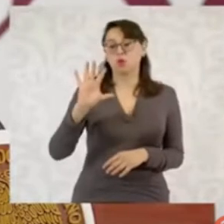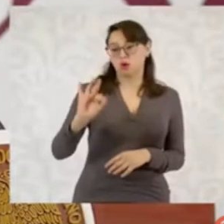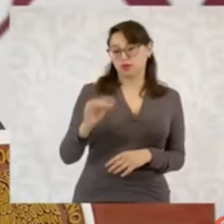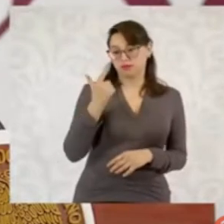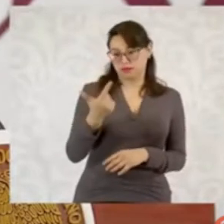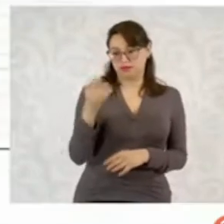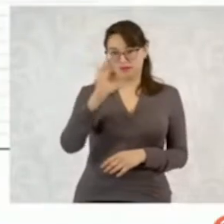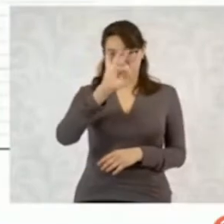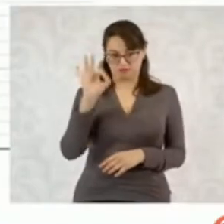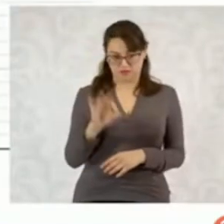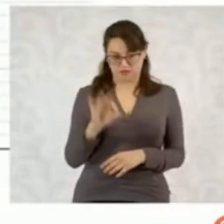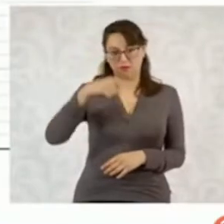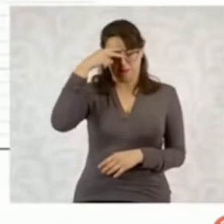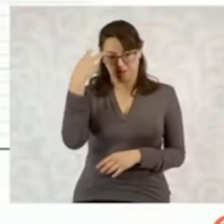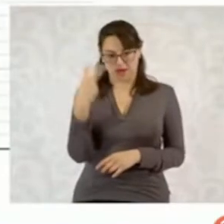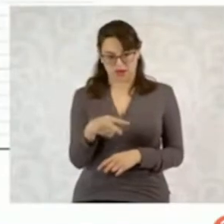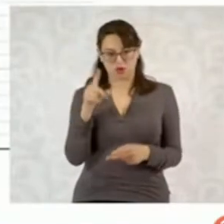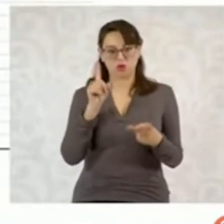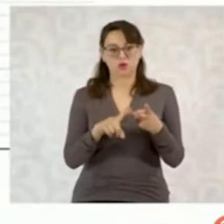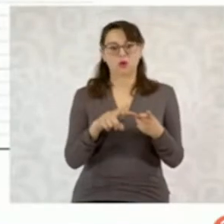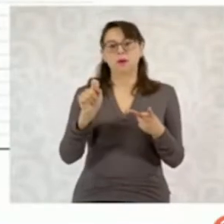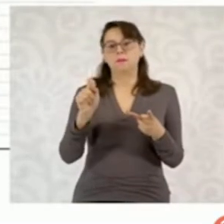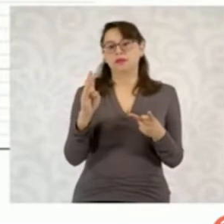47.4% son cuentas en México,